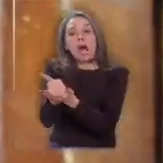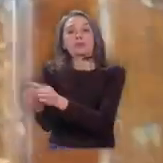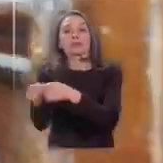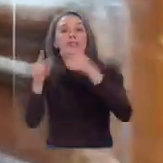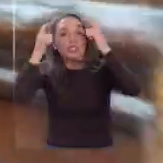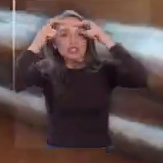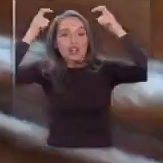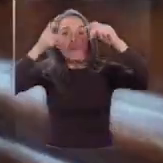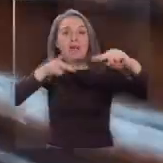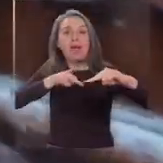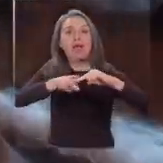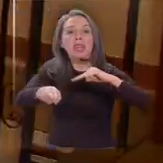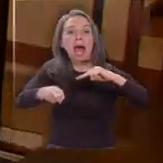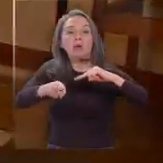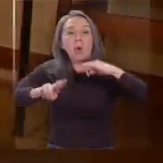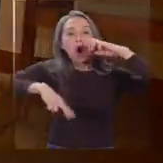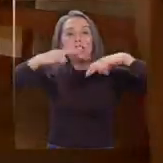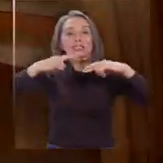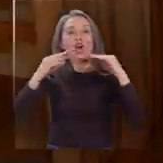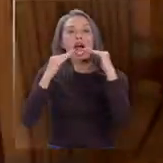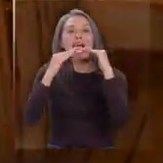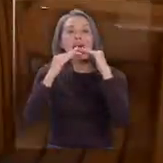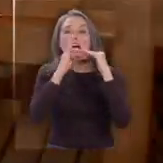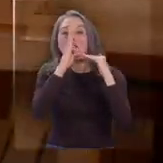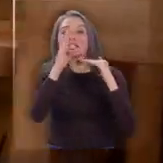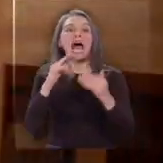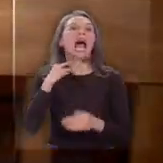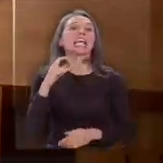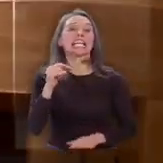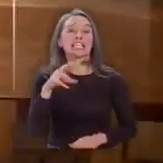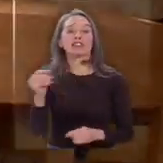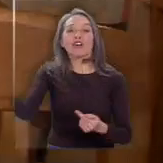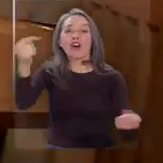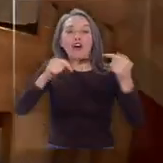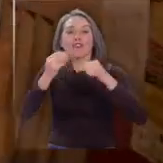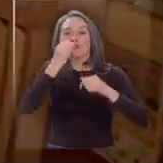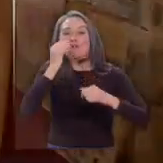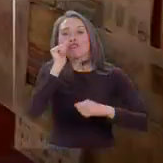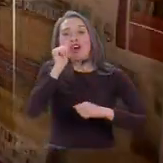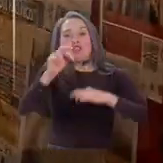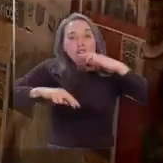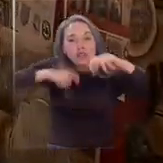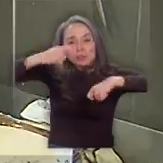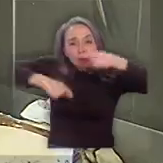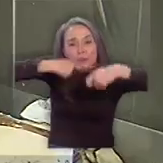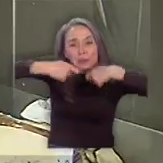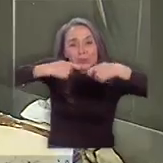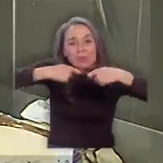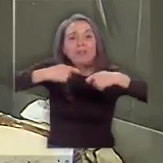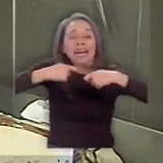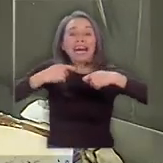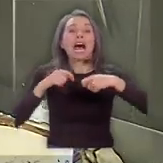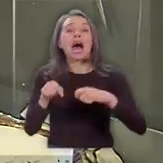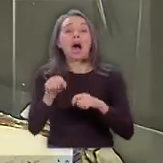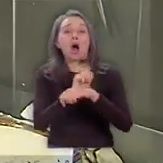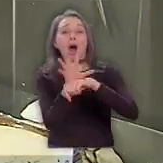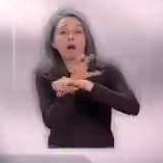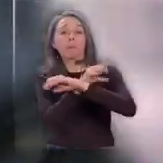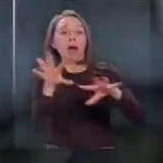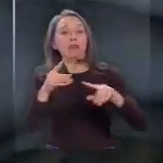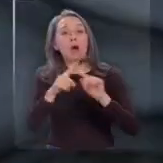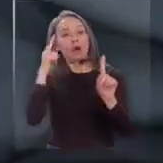abrió Casa Quiltro con la idea de deleitar el paladar de los comensales que a diario llegaban al local. Hoy, en medio de la pandemia, el objetivo es